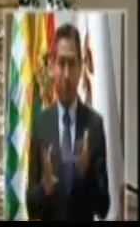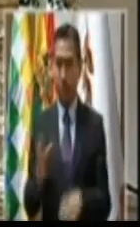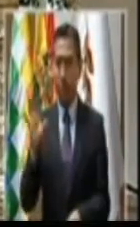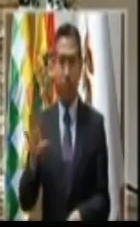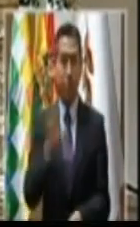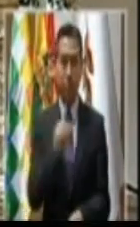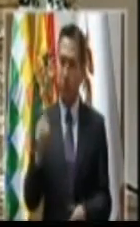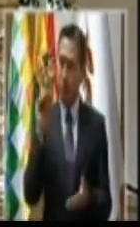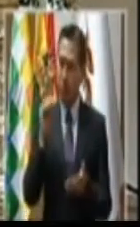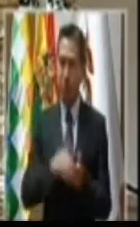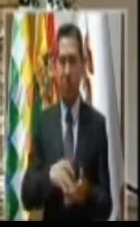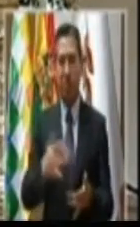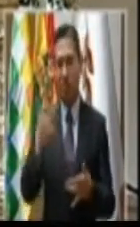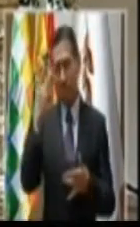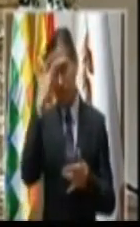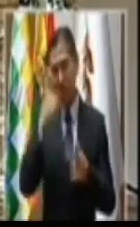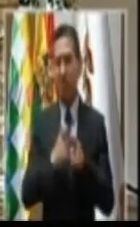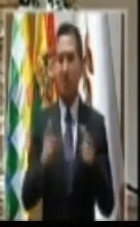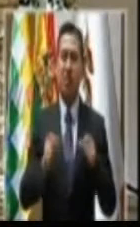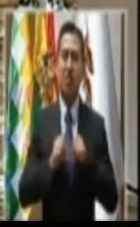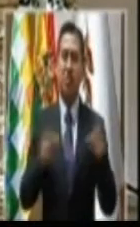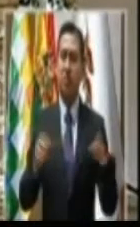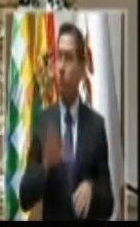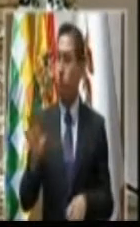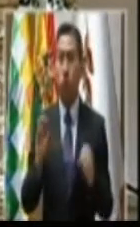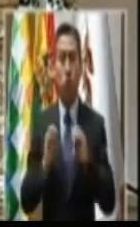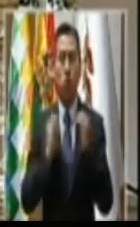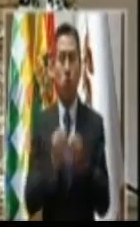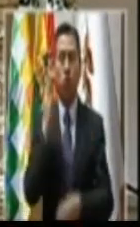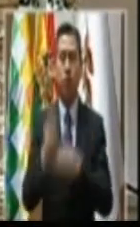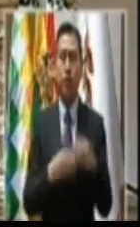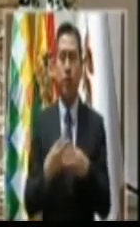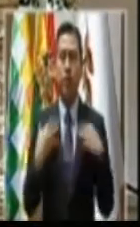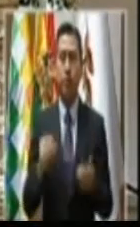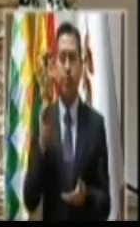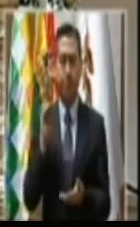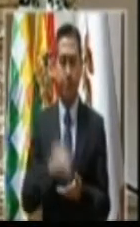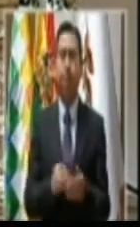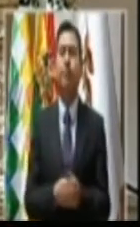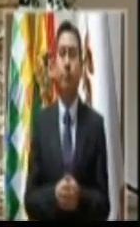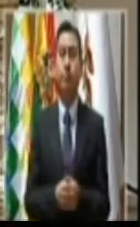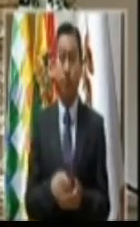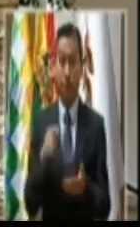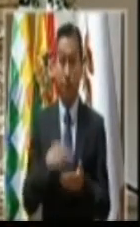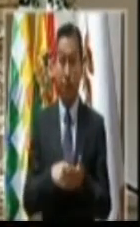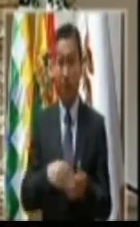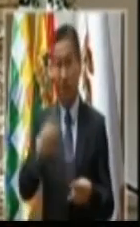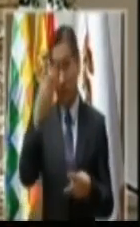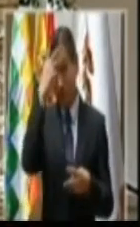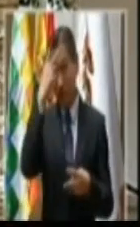calma, somos usted y nosotros como ciudadanos de a pie. Y no hay la mínima consideración de nuestras